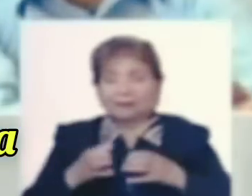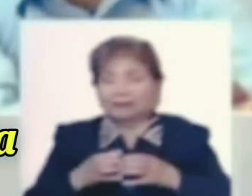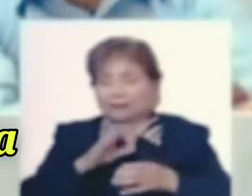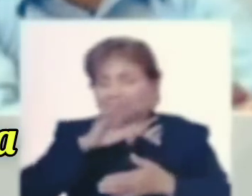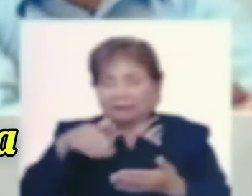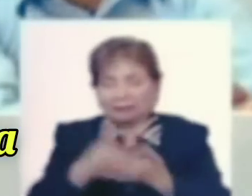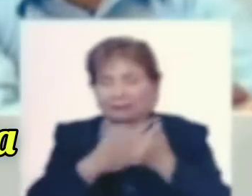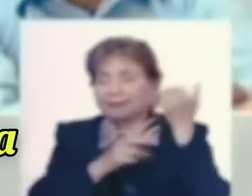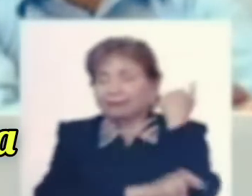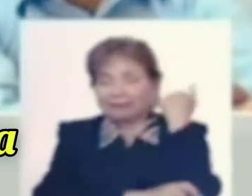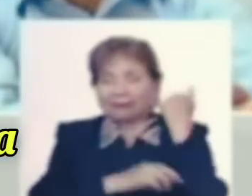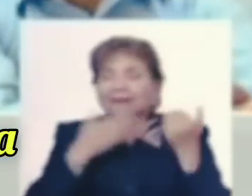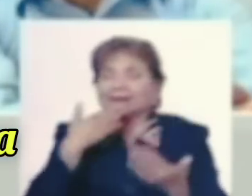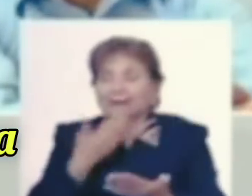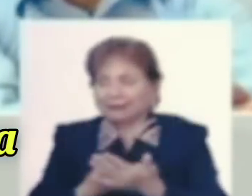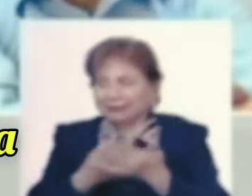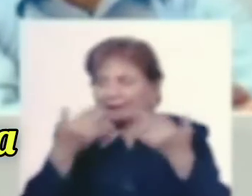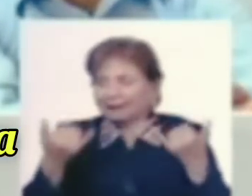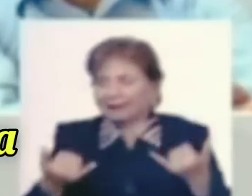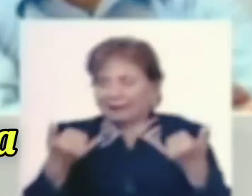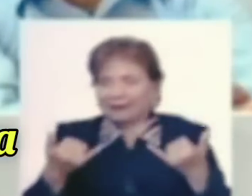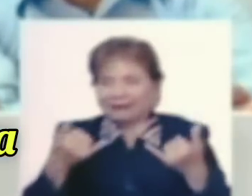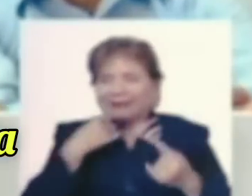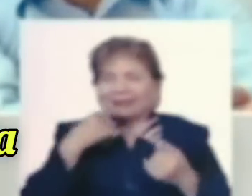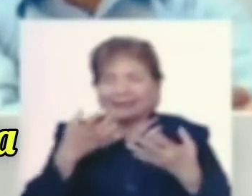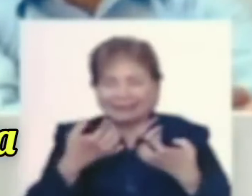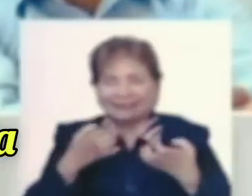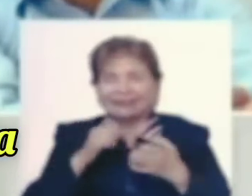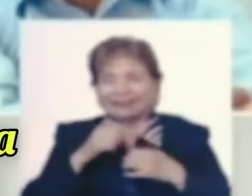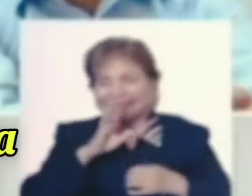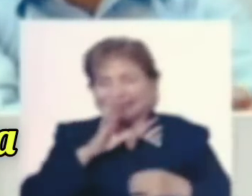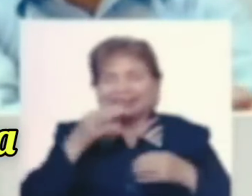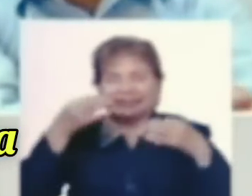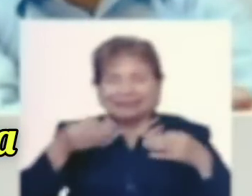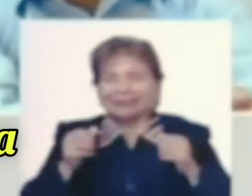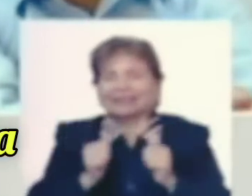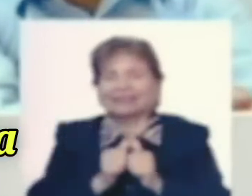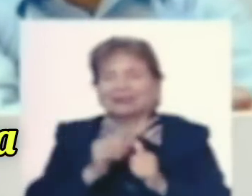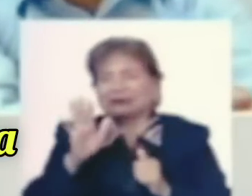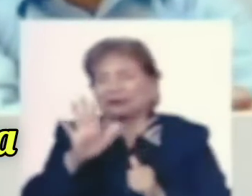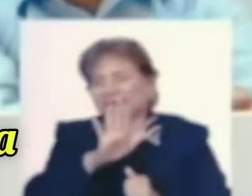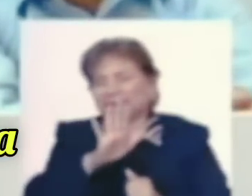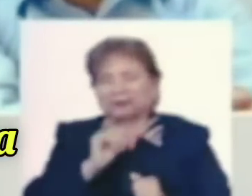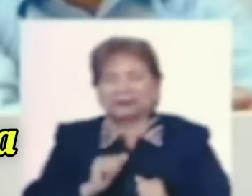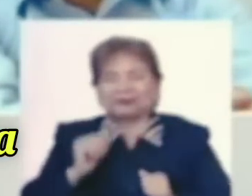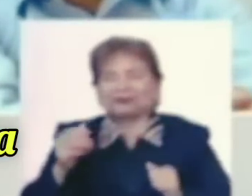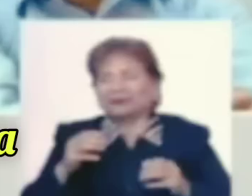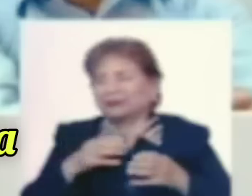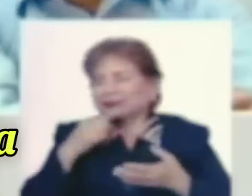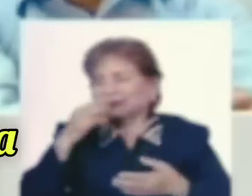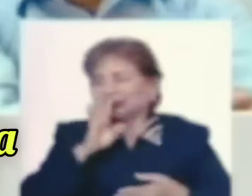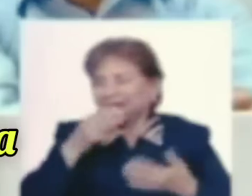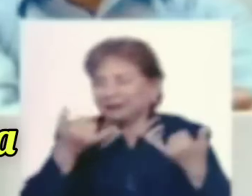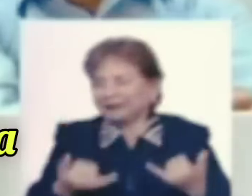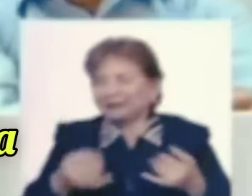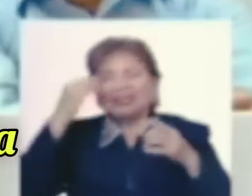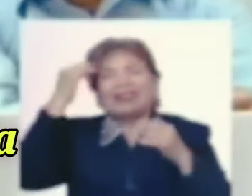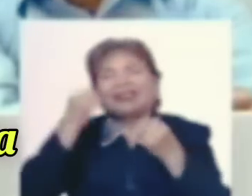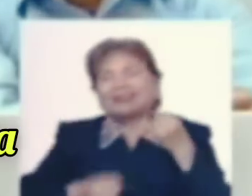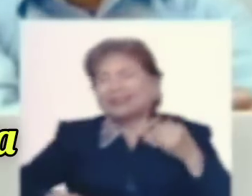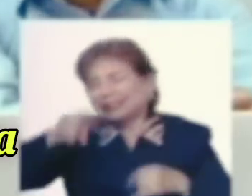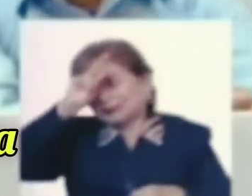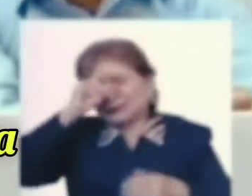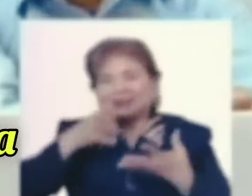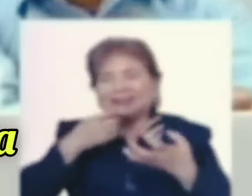todo el país agradece de que usted hoy sí quiere declarar juntamente, o que su patrocinado declare hoy, por fin, todo el